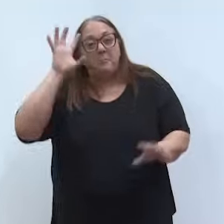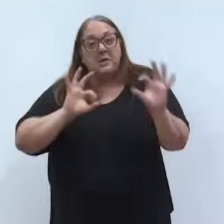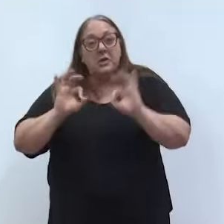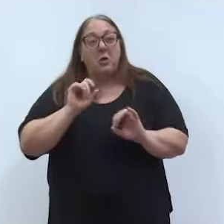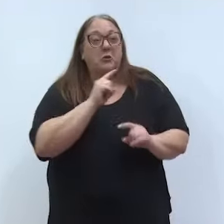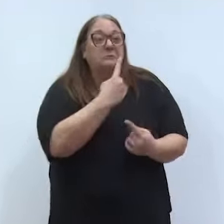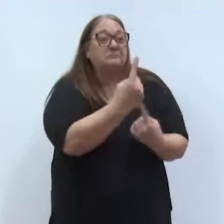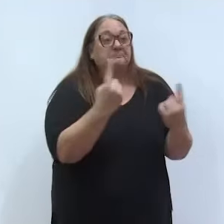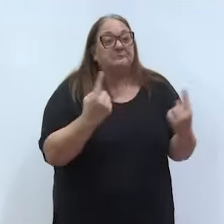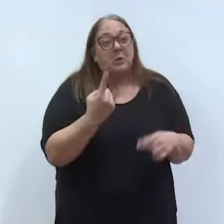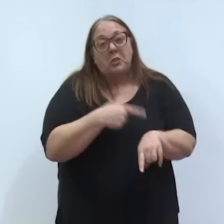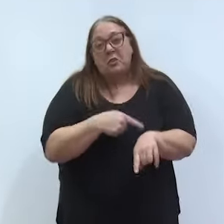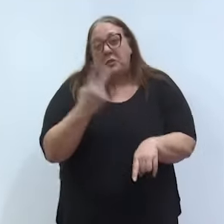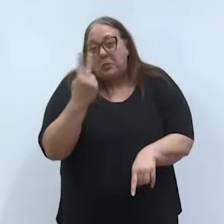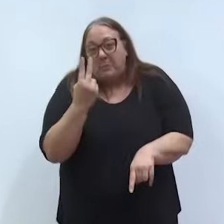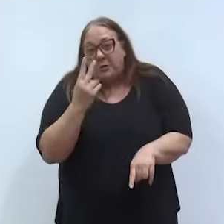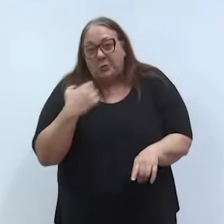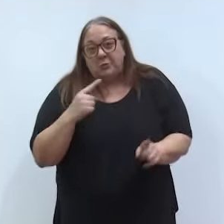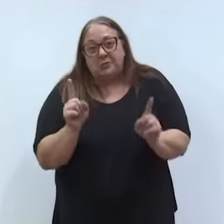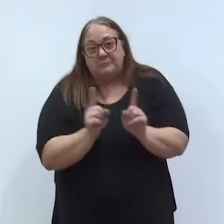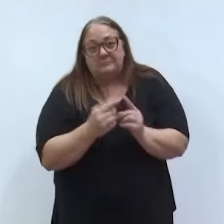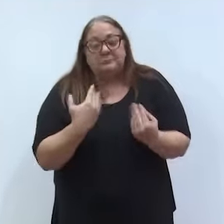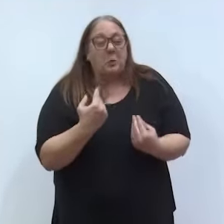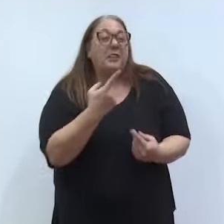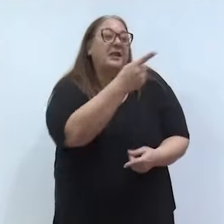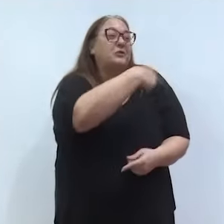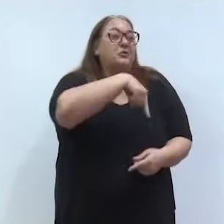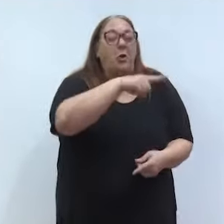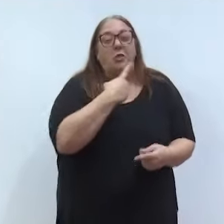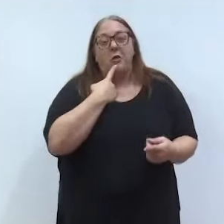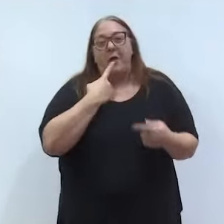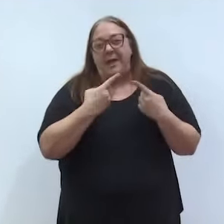minutitos puede ser así podemos hablar todos y tod